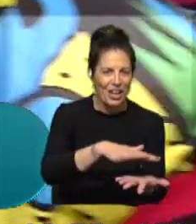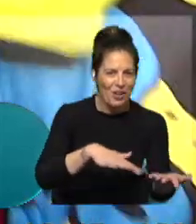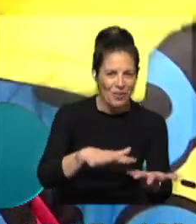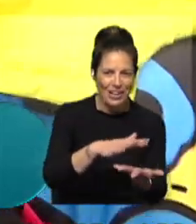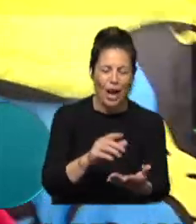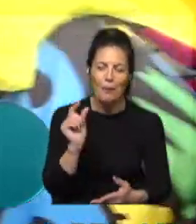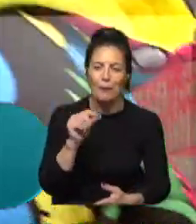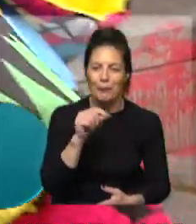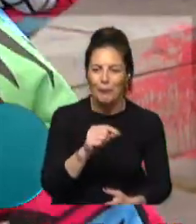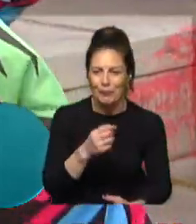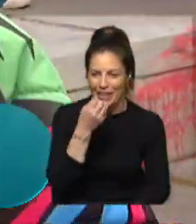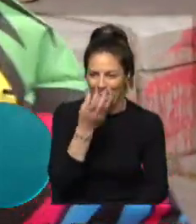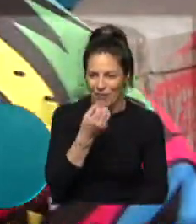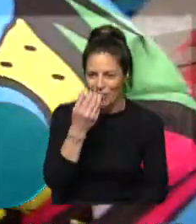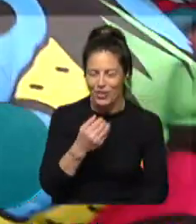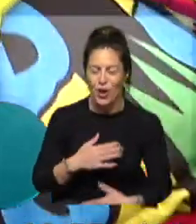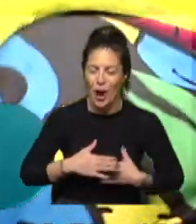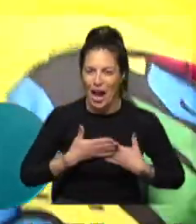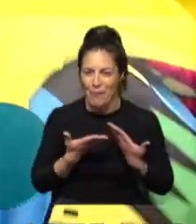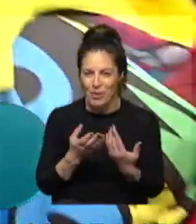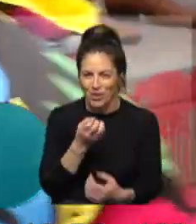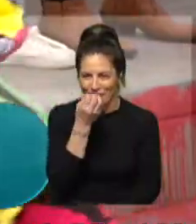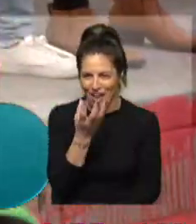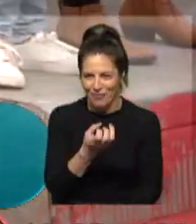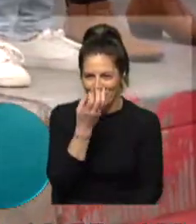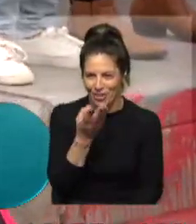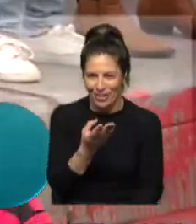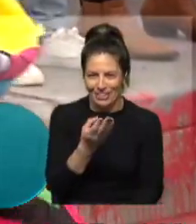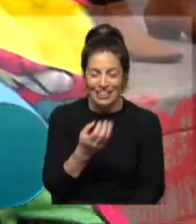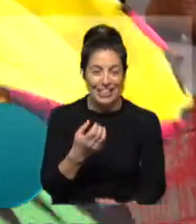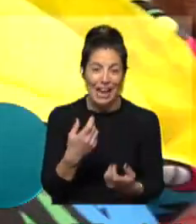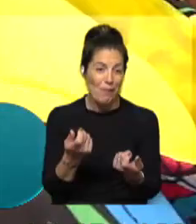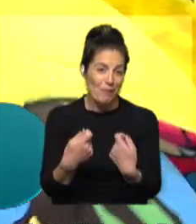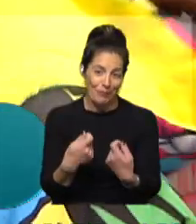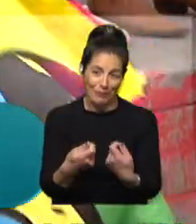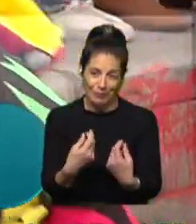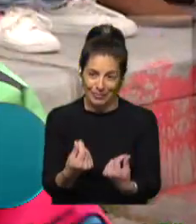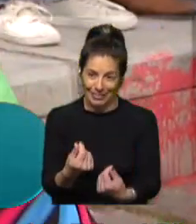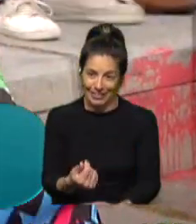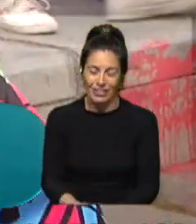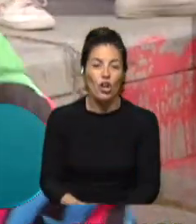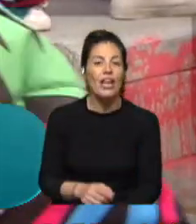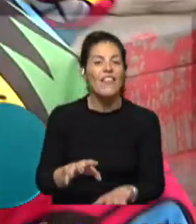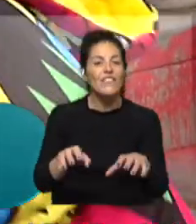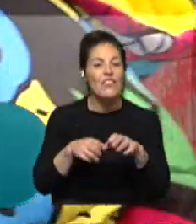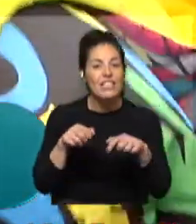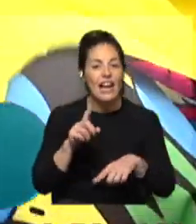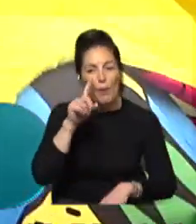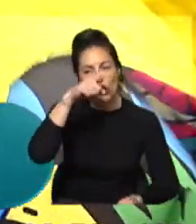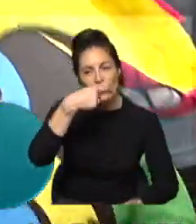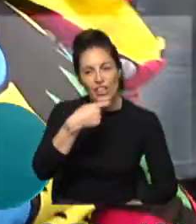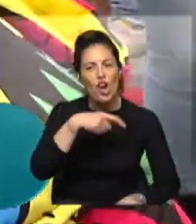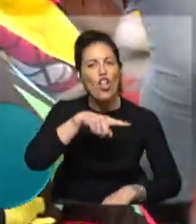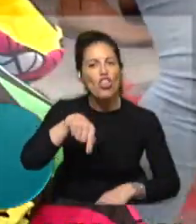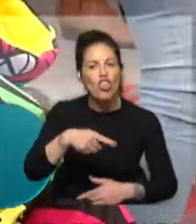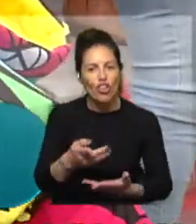claro. Yo soy amante de la jardinería, entonces tengo que... Se me va el presupuesto. Tengo que llevar, ¿qué haces de tu vida? ¿Vis acá a Montevideo? ¿Estás en la costa, con el mar, con